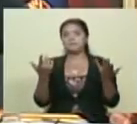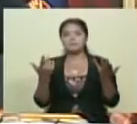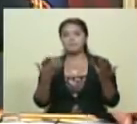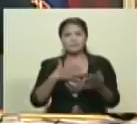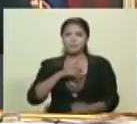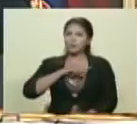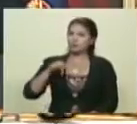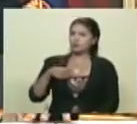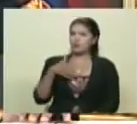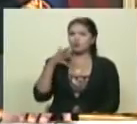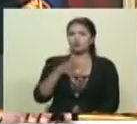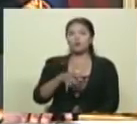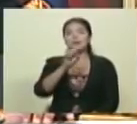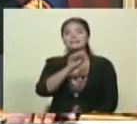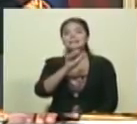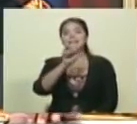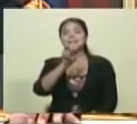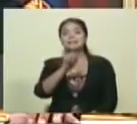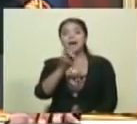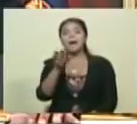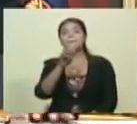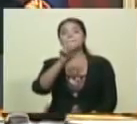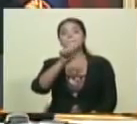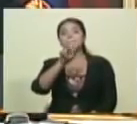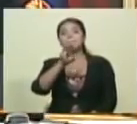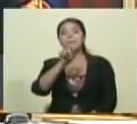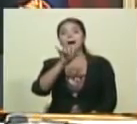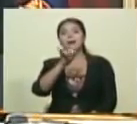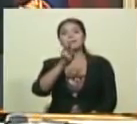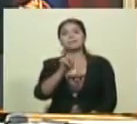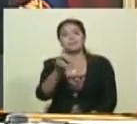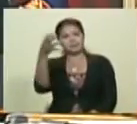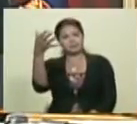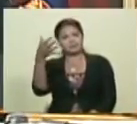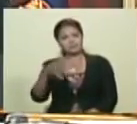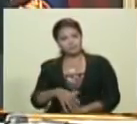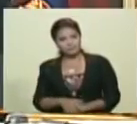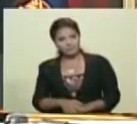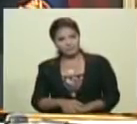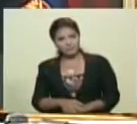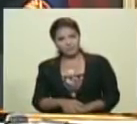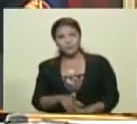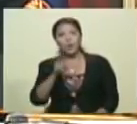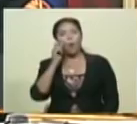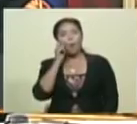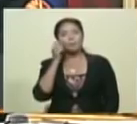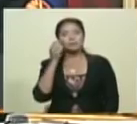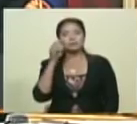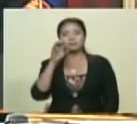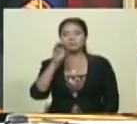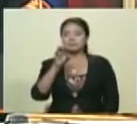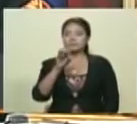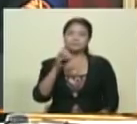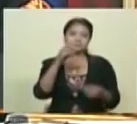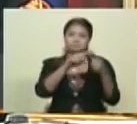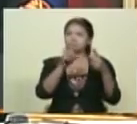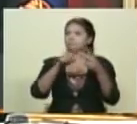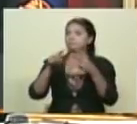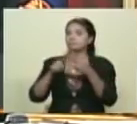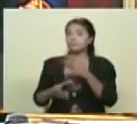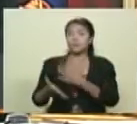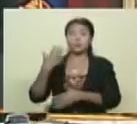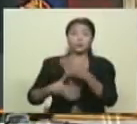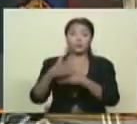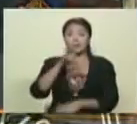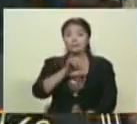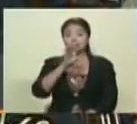Nosotros hablamos de San Martín, de O'Higgins. Nosotros hablábamos de Mao Zedong, de Lenin, a 100 años de la